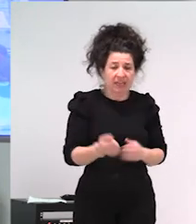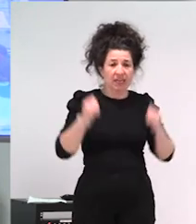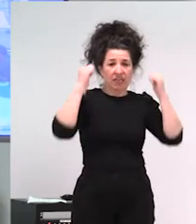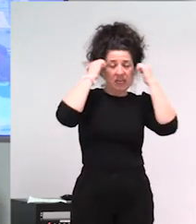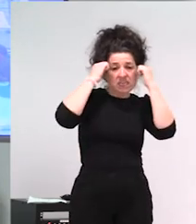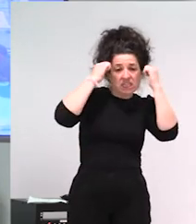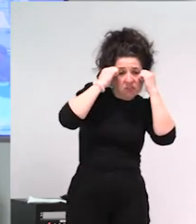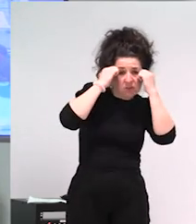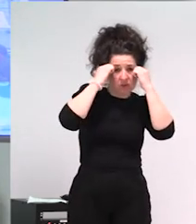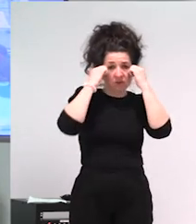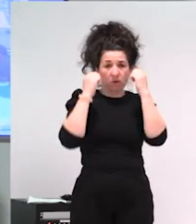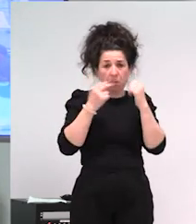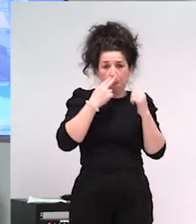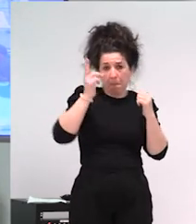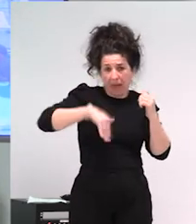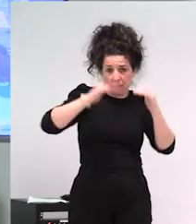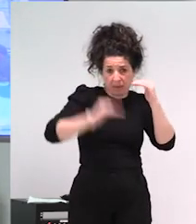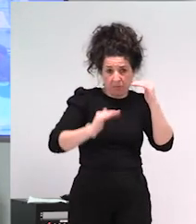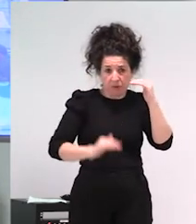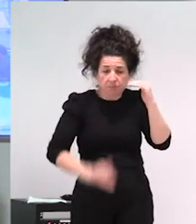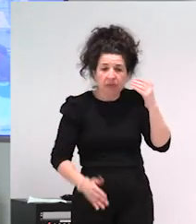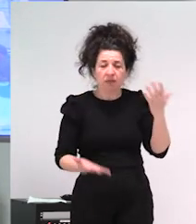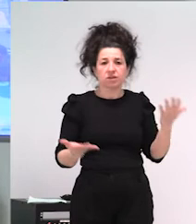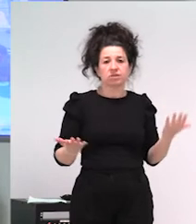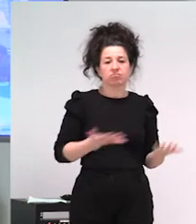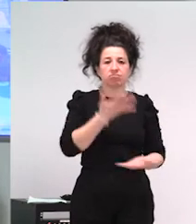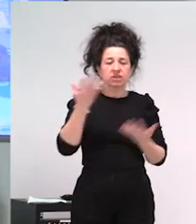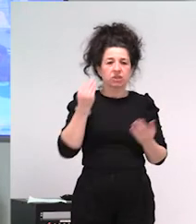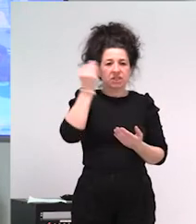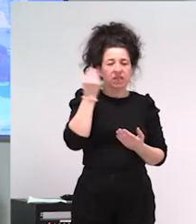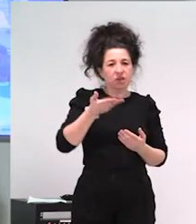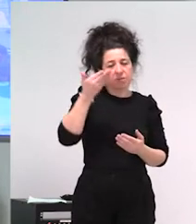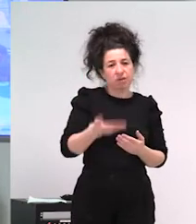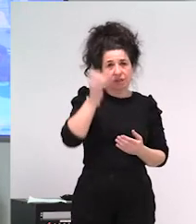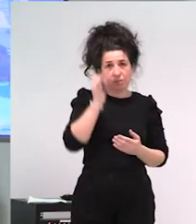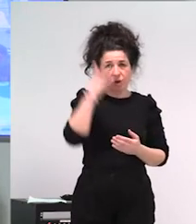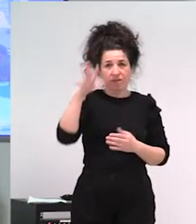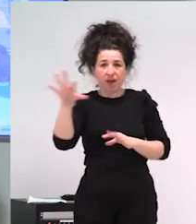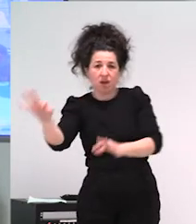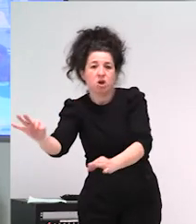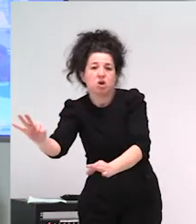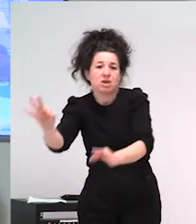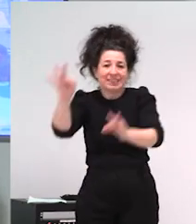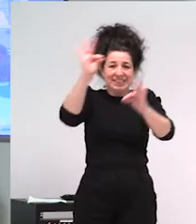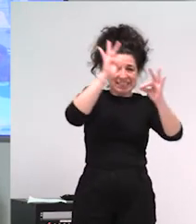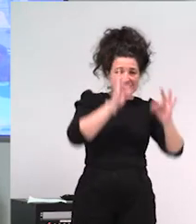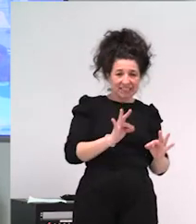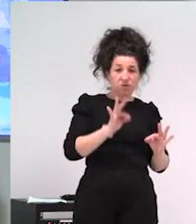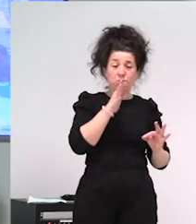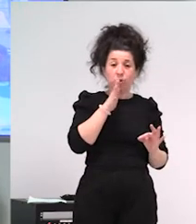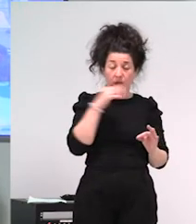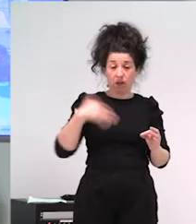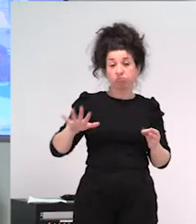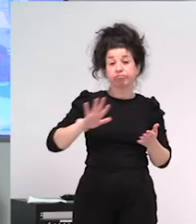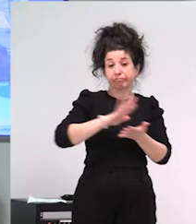cada día estaban más devaluados, etc. Y creo que es importante como rescatar esta idea porque aunque haya pasado un